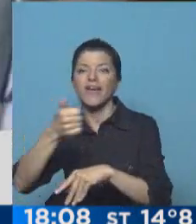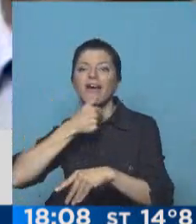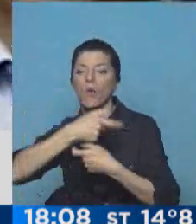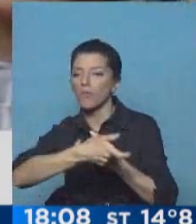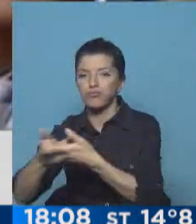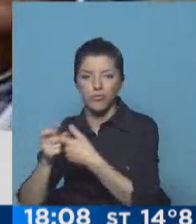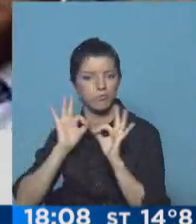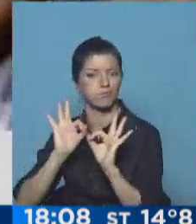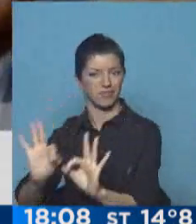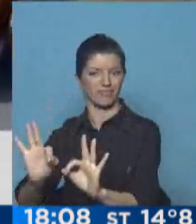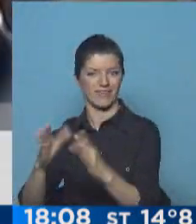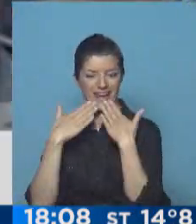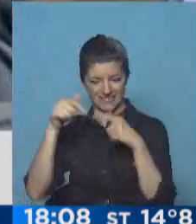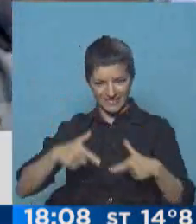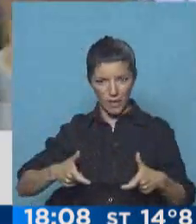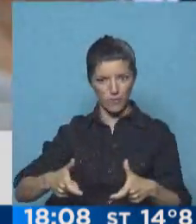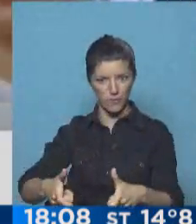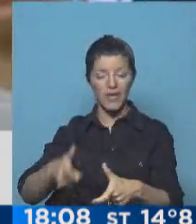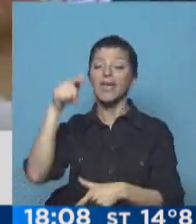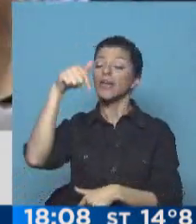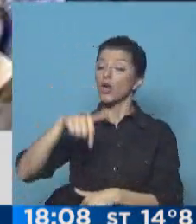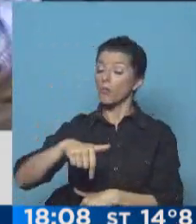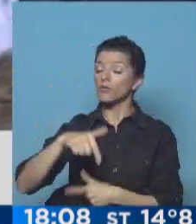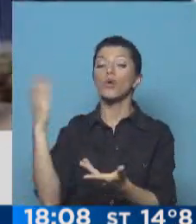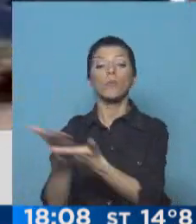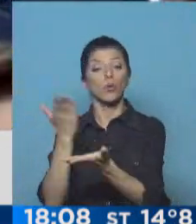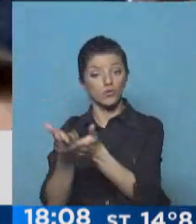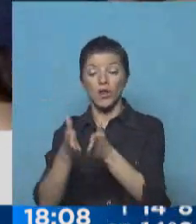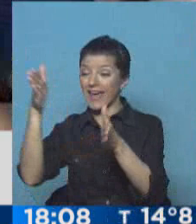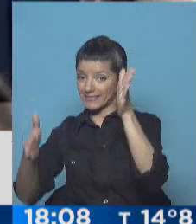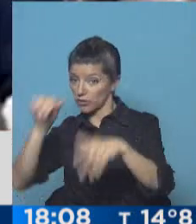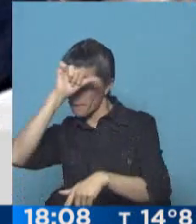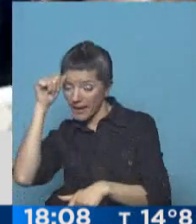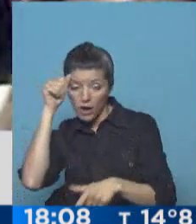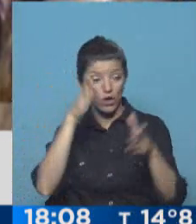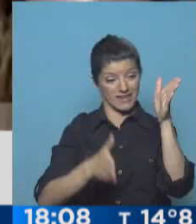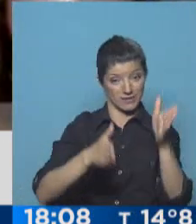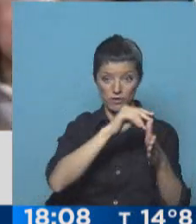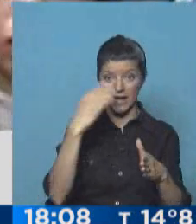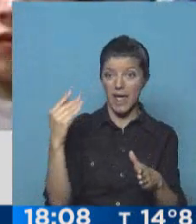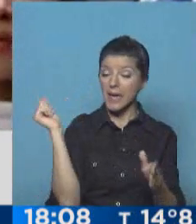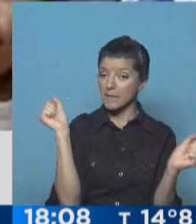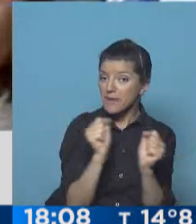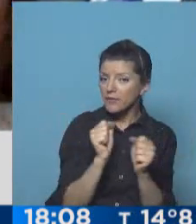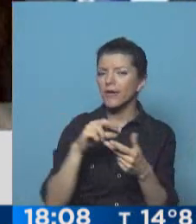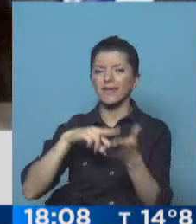es una producción de verano y va a tener una producción de invierno, significa que eso se va a duplicar.